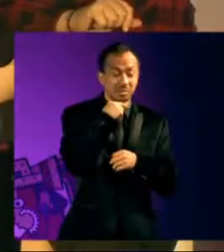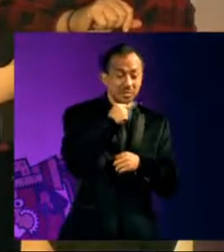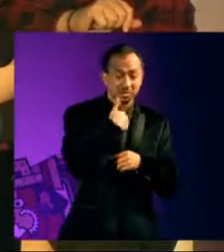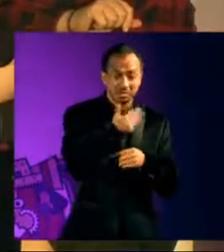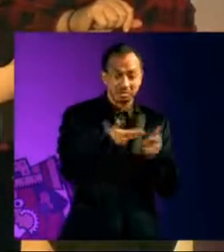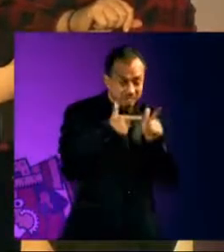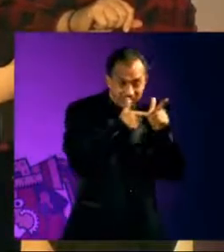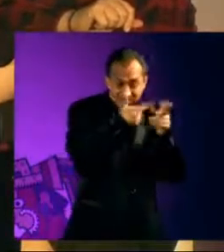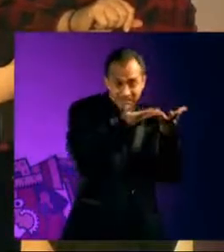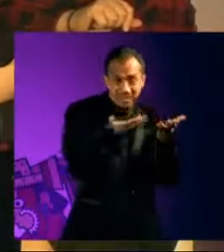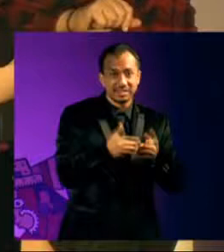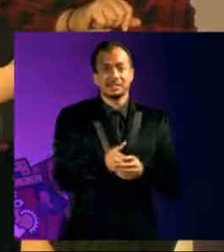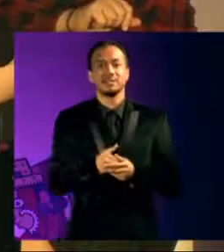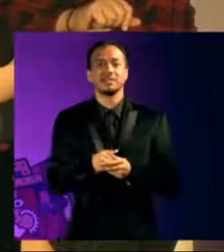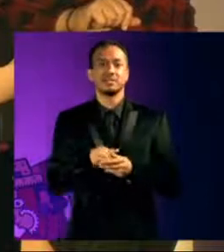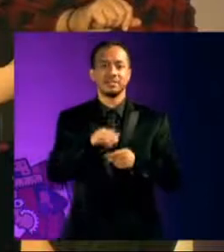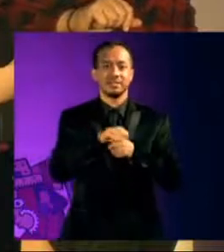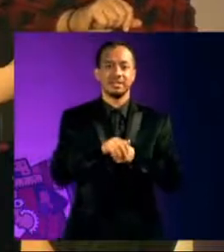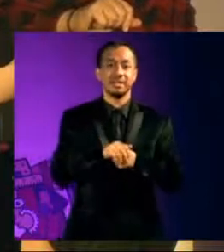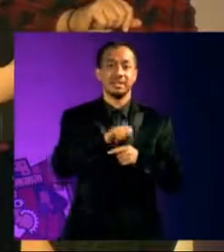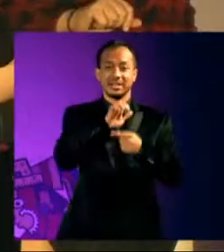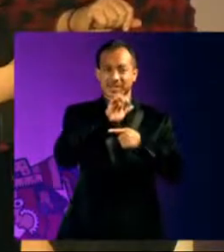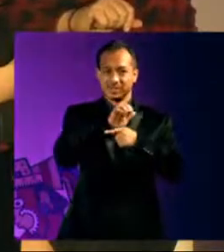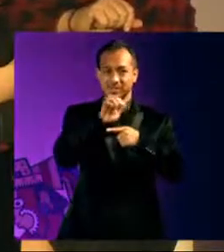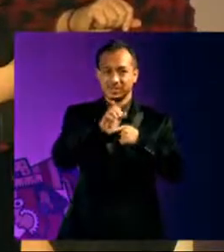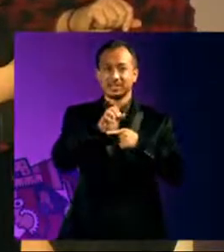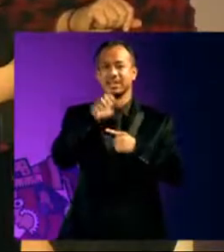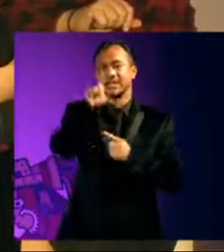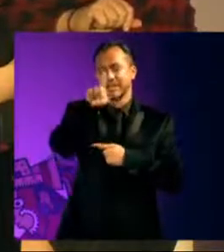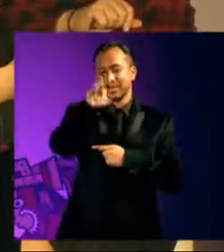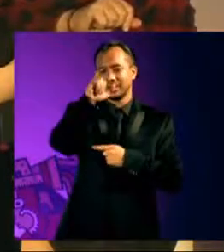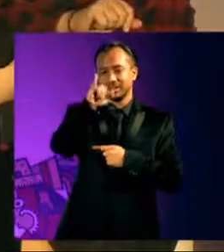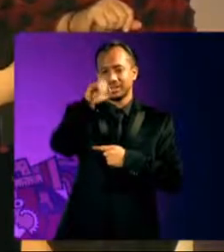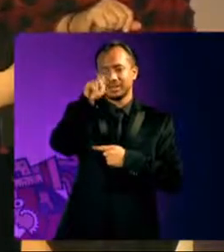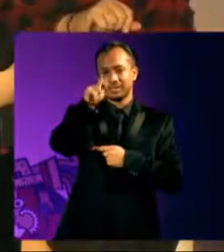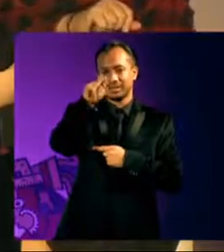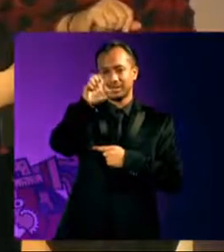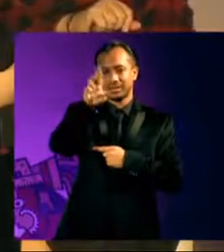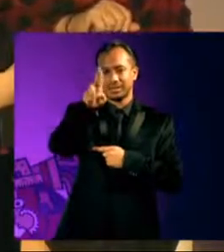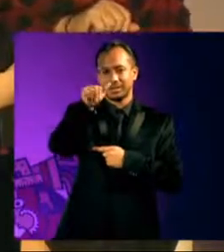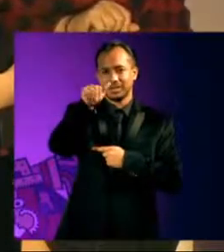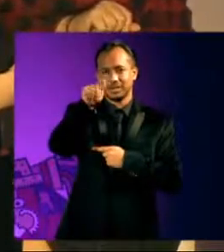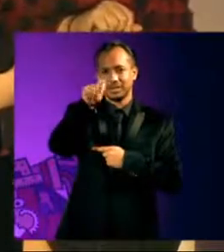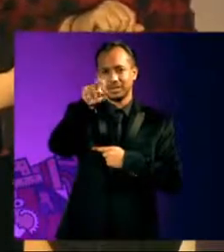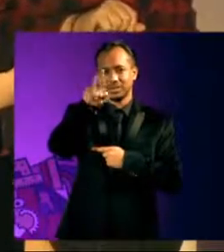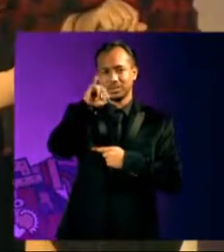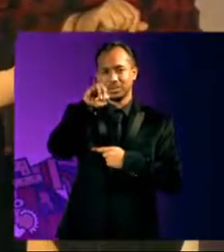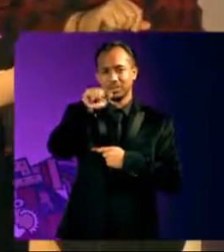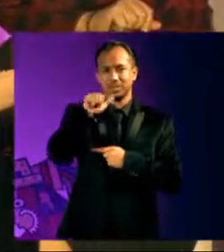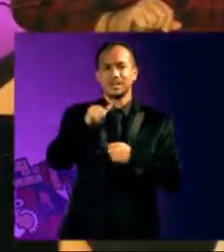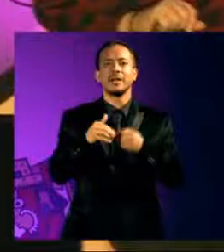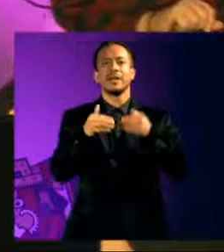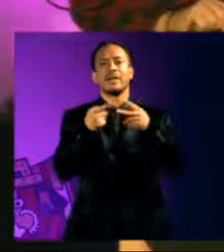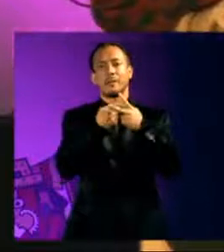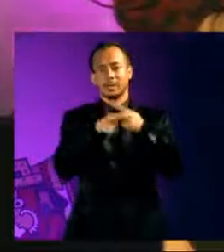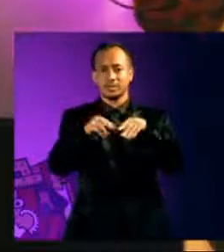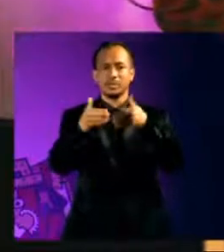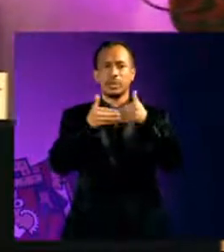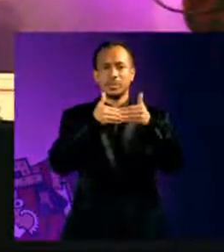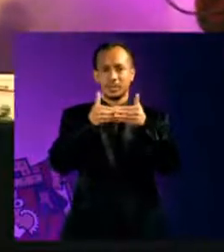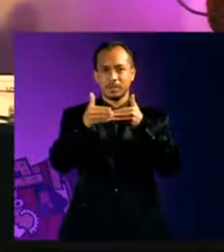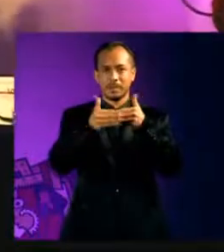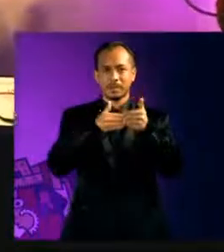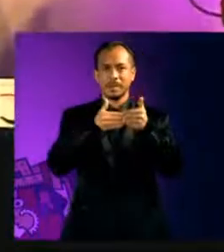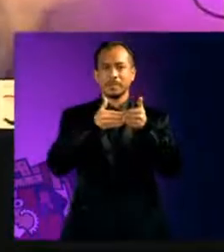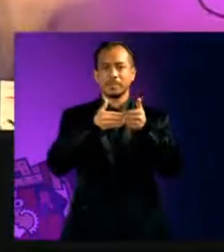hablando de esa literatura sino de la literatura que se empezó a poner de moda con el monopolio de las dos